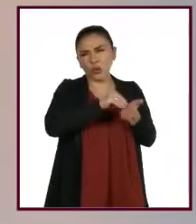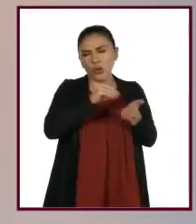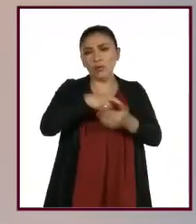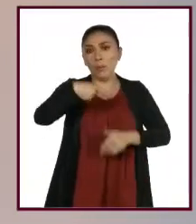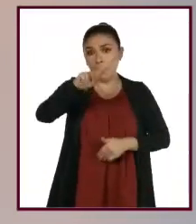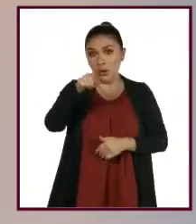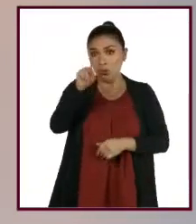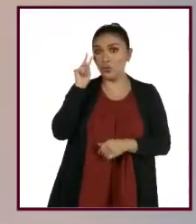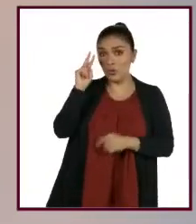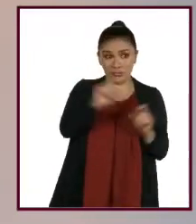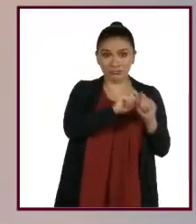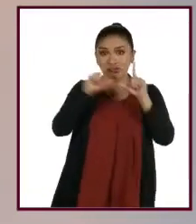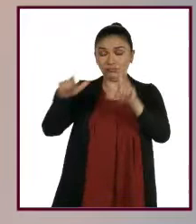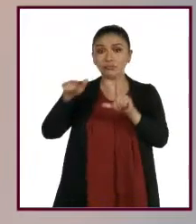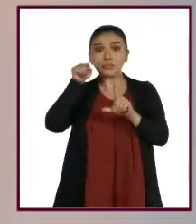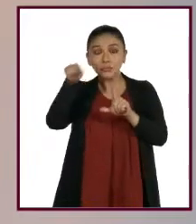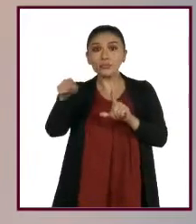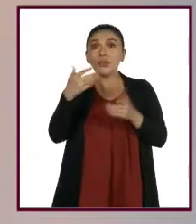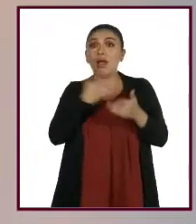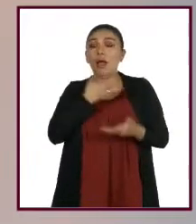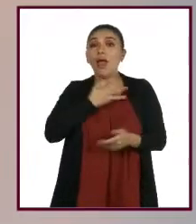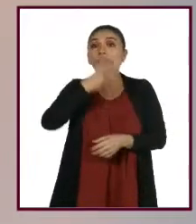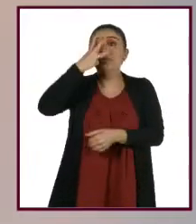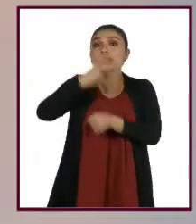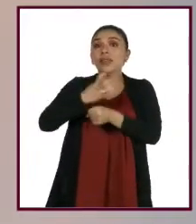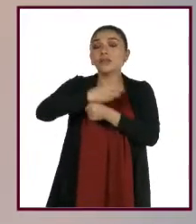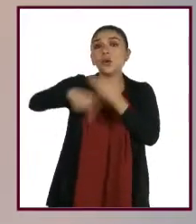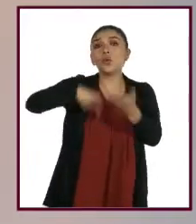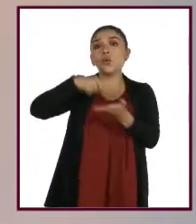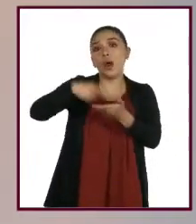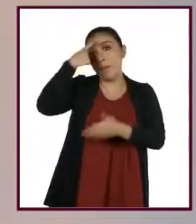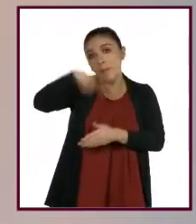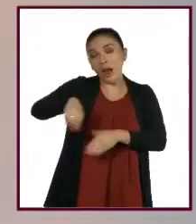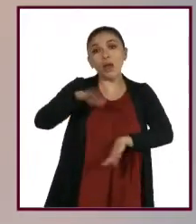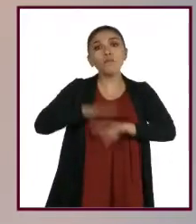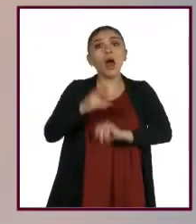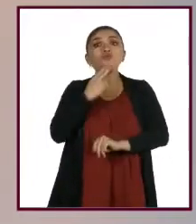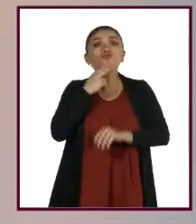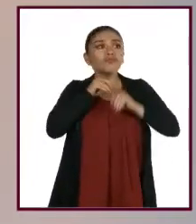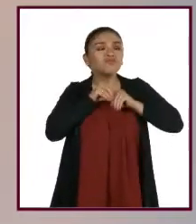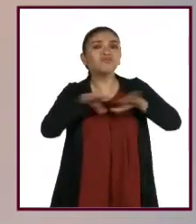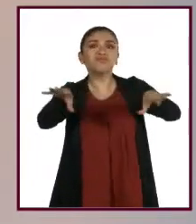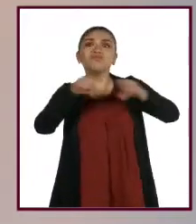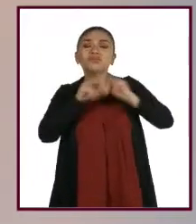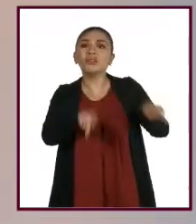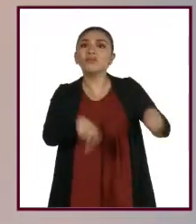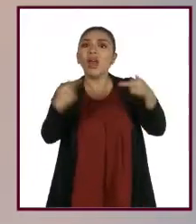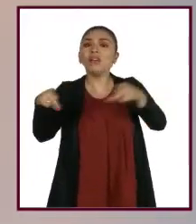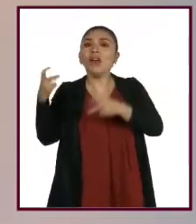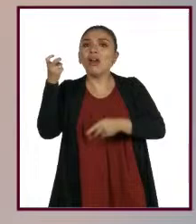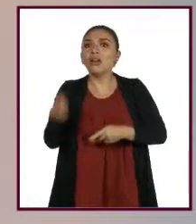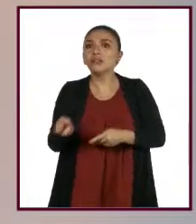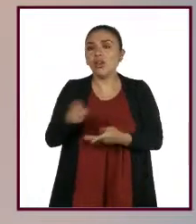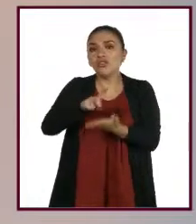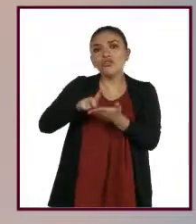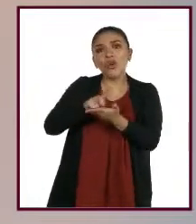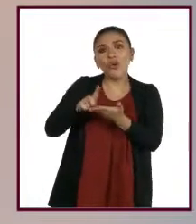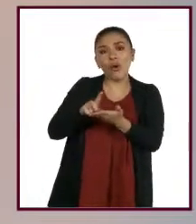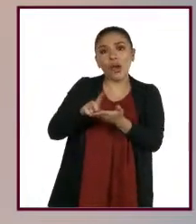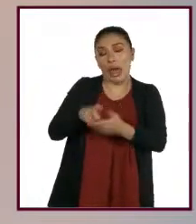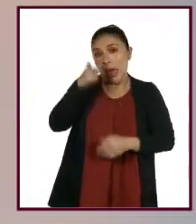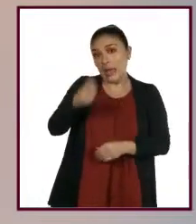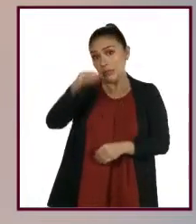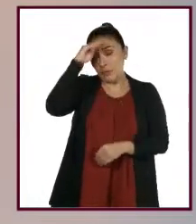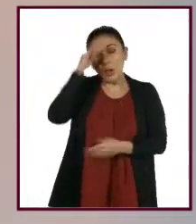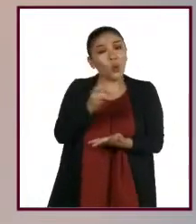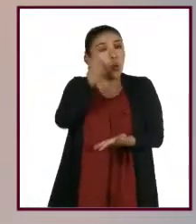las diapositivas pasadas que ocupan hasta el tercer lugar de consumo de sustancias ilícitas. Es decir, que no es un problema